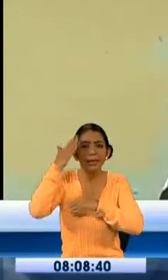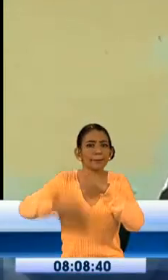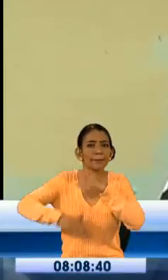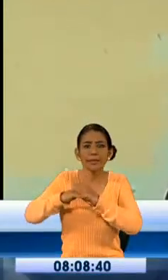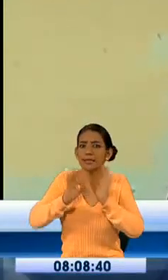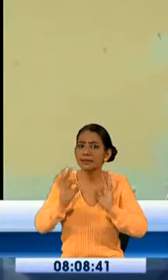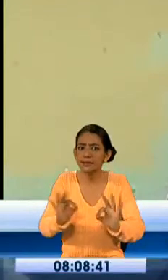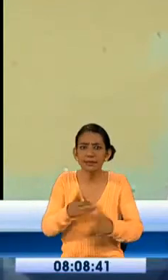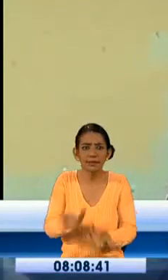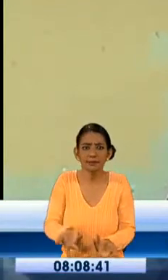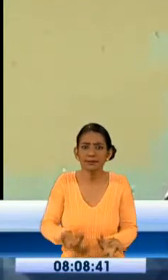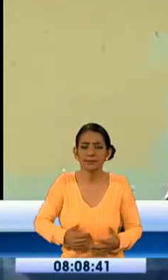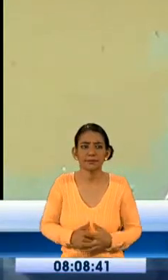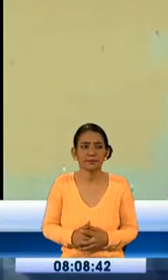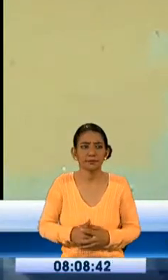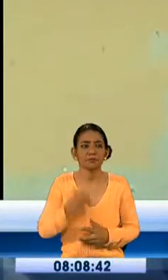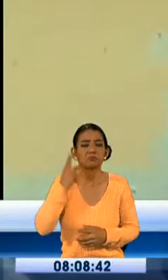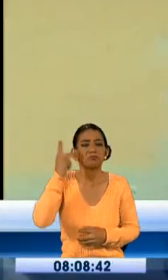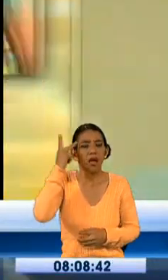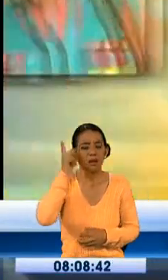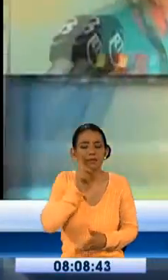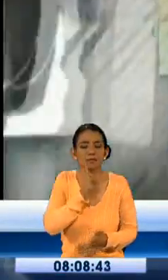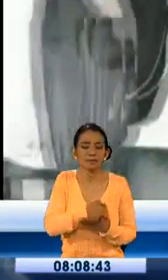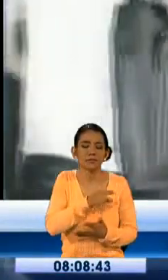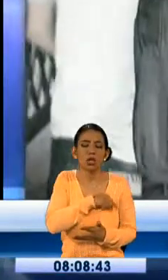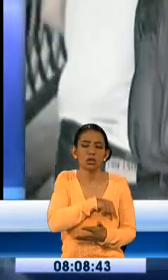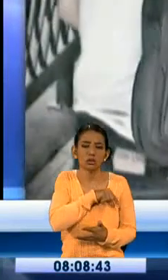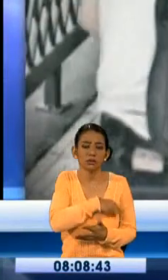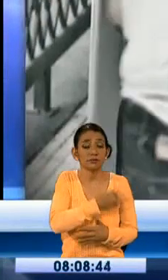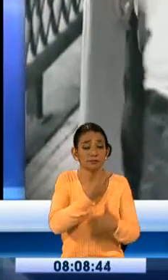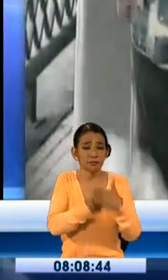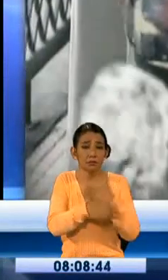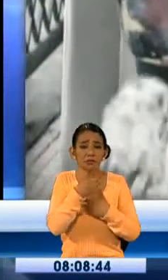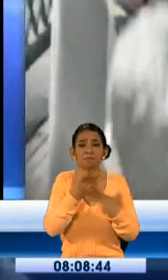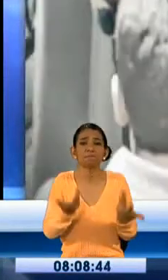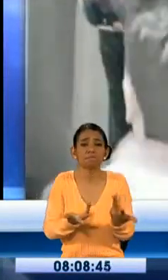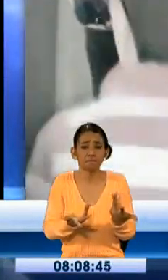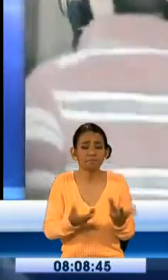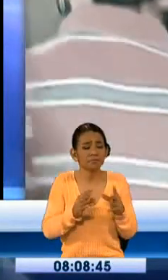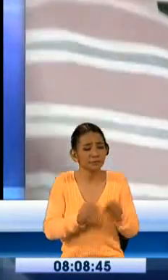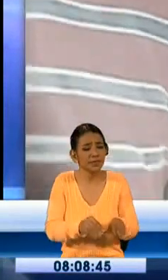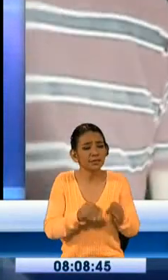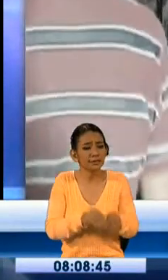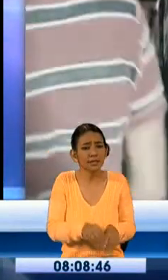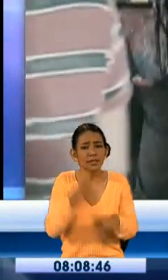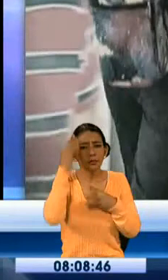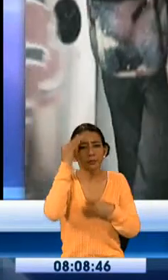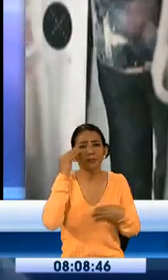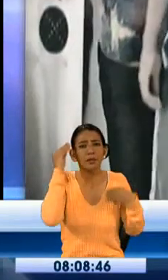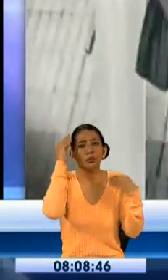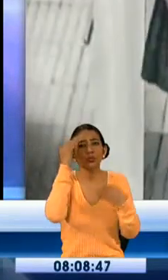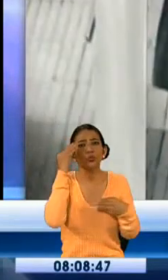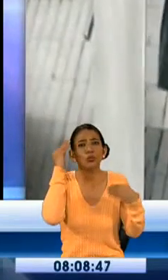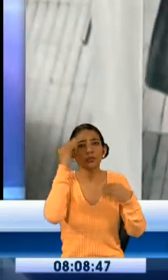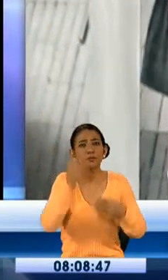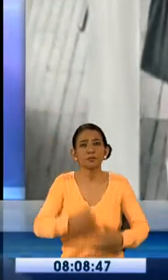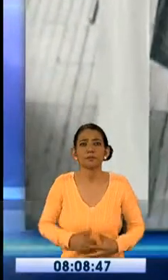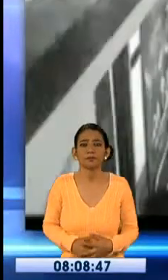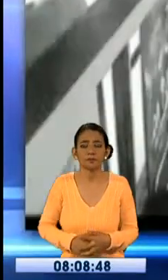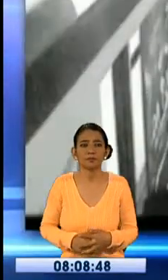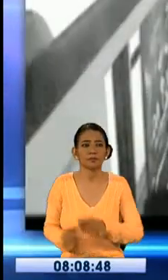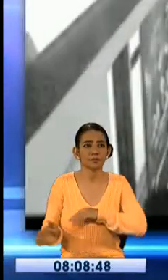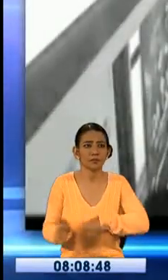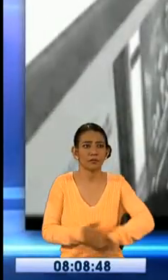los padres tenemos que tomar un poquito más de conciencia para tratar de enseñarles a nuestros hijos un poco más de valores. Bueno, hablarle